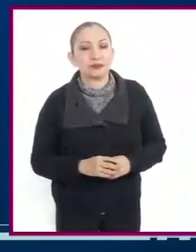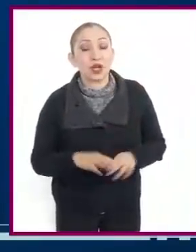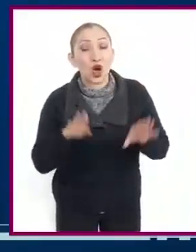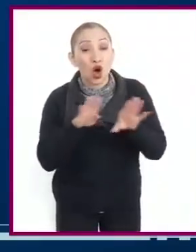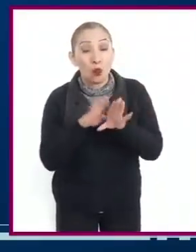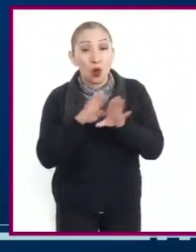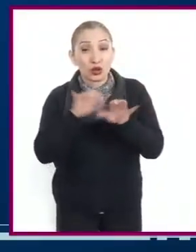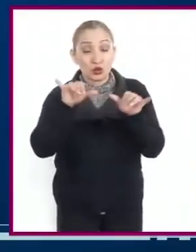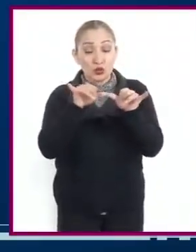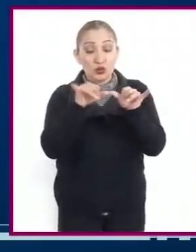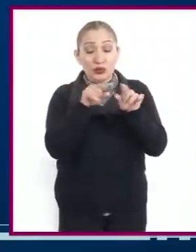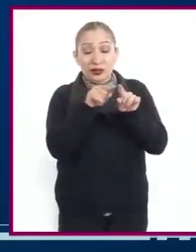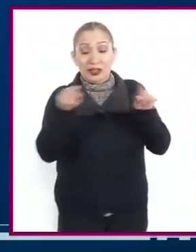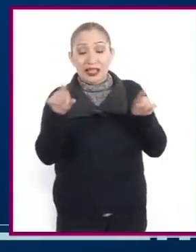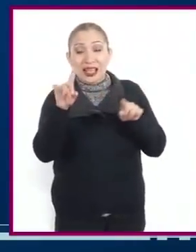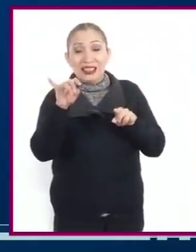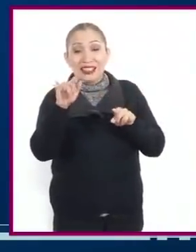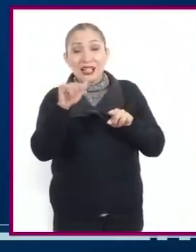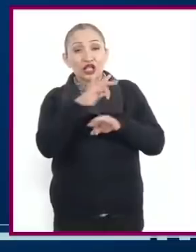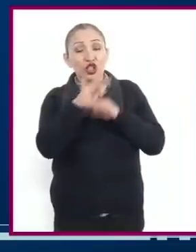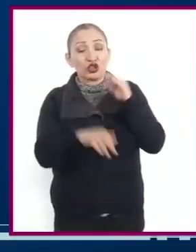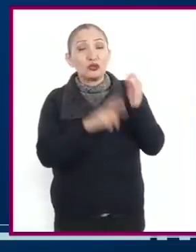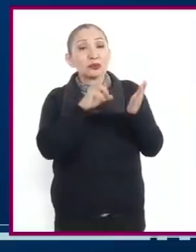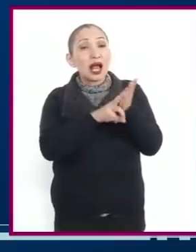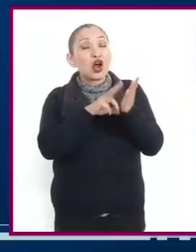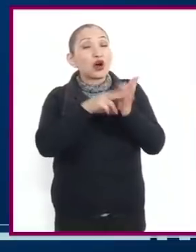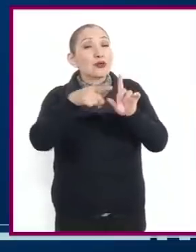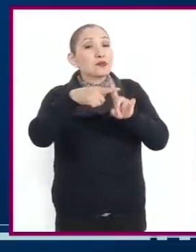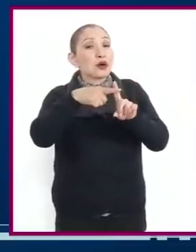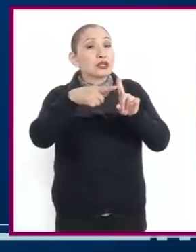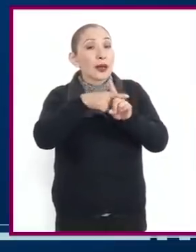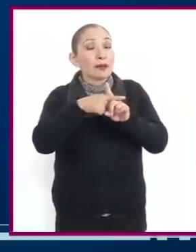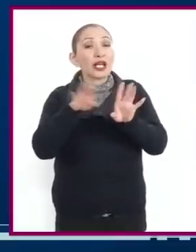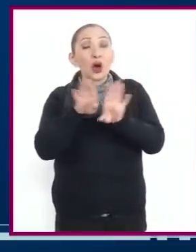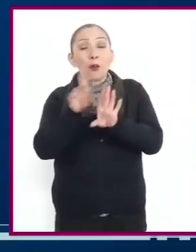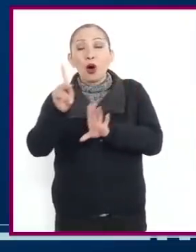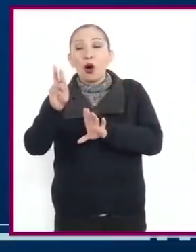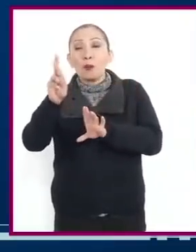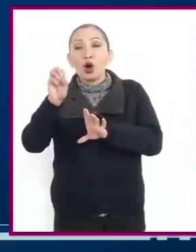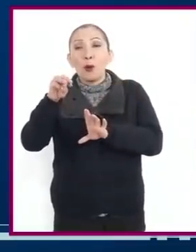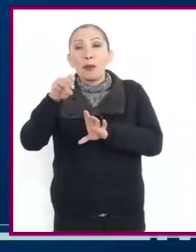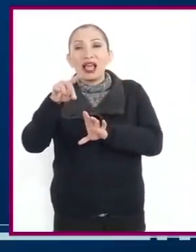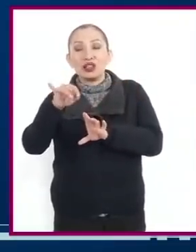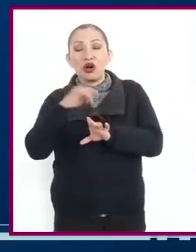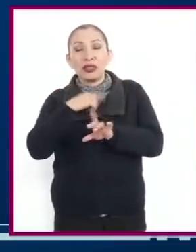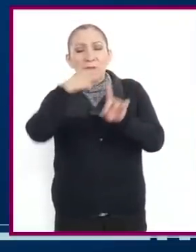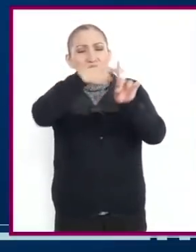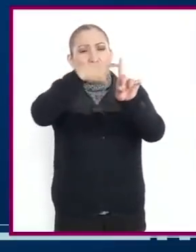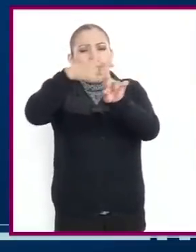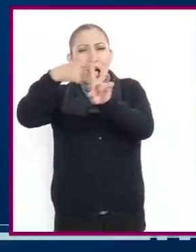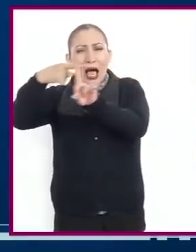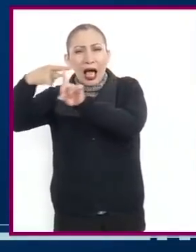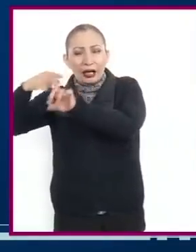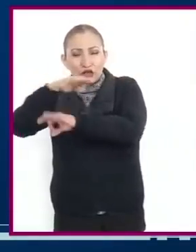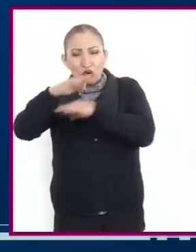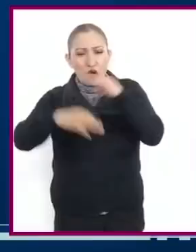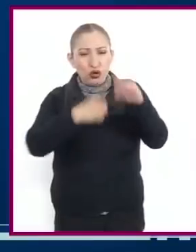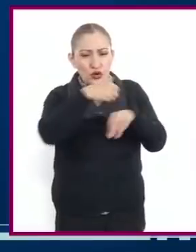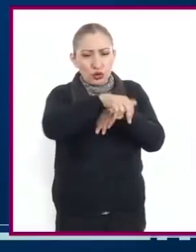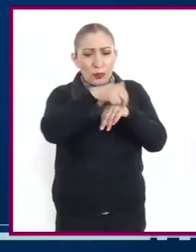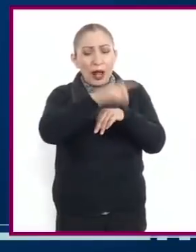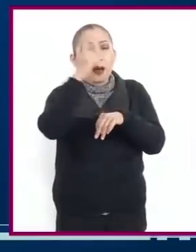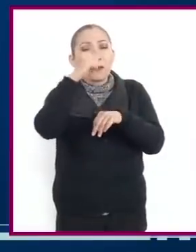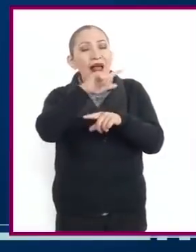Como es una distancia, todos los valores serán positivos, y como es un promedio, Debemos sumar todas esas diferencias